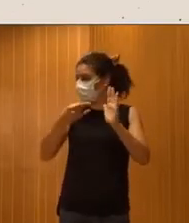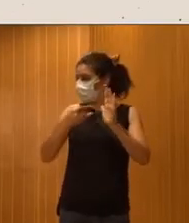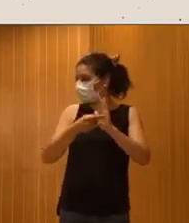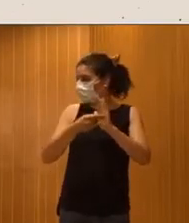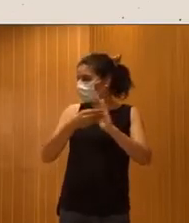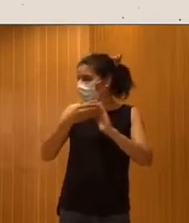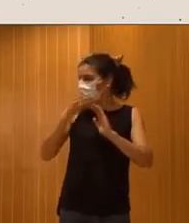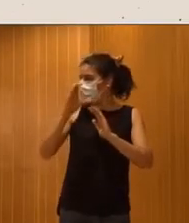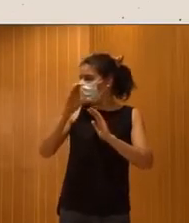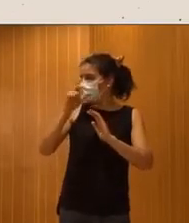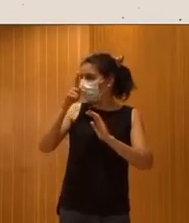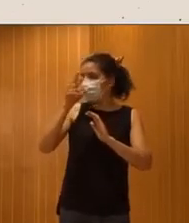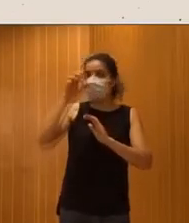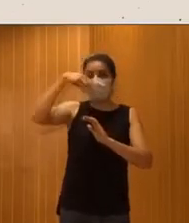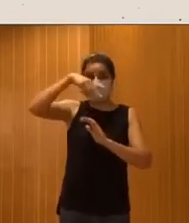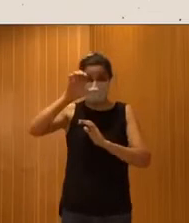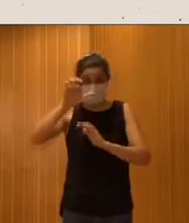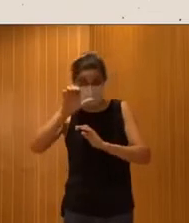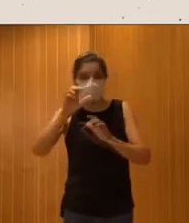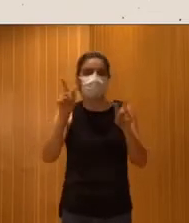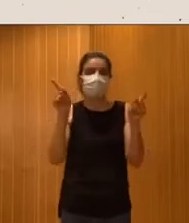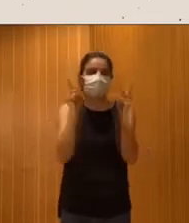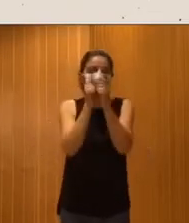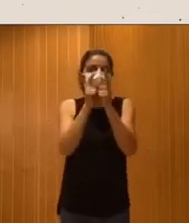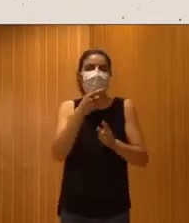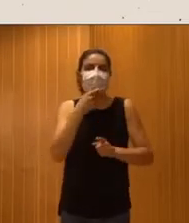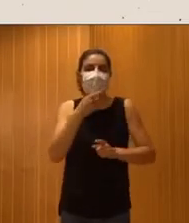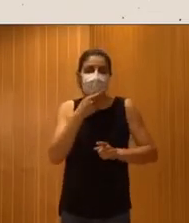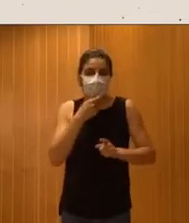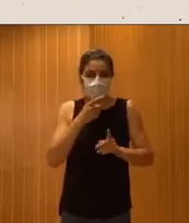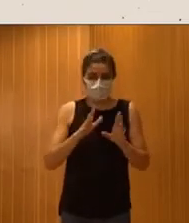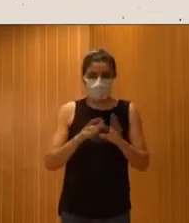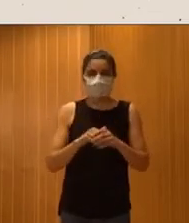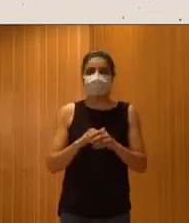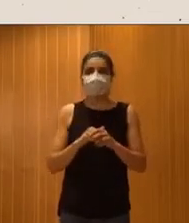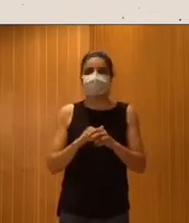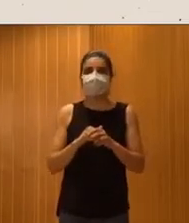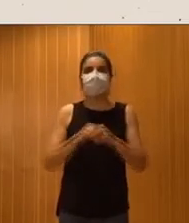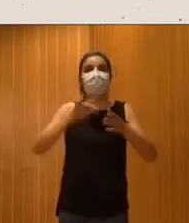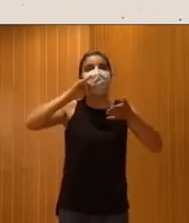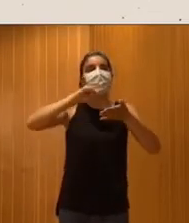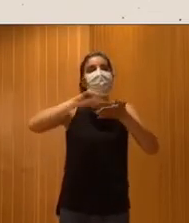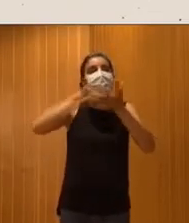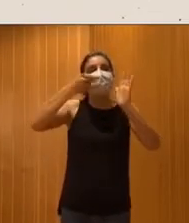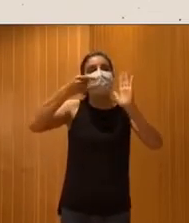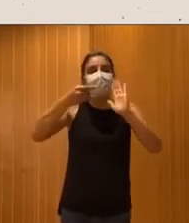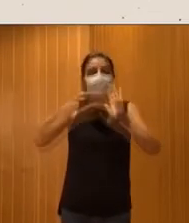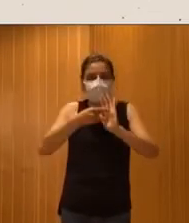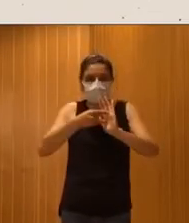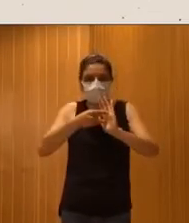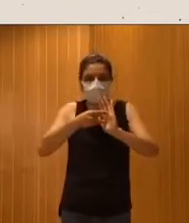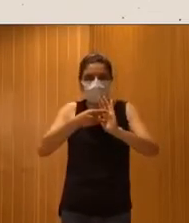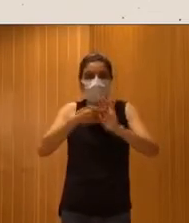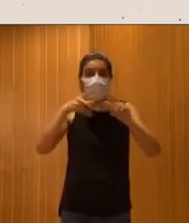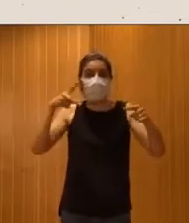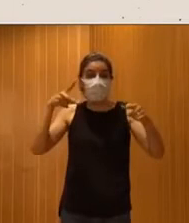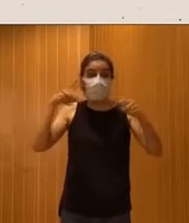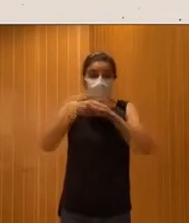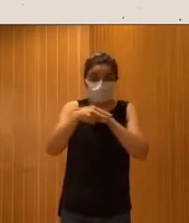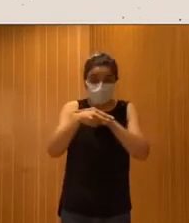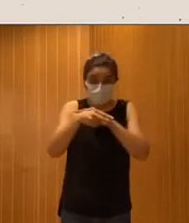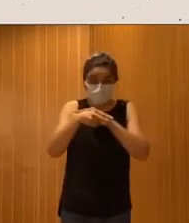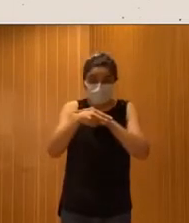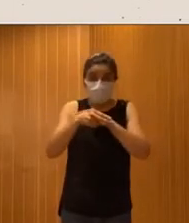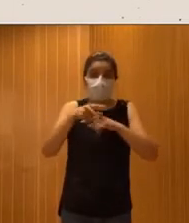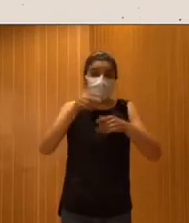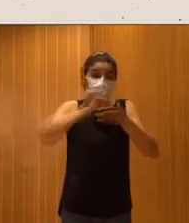acrónimo de Chemical Restraint Avoidance Methodology, o sea que es metodología para la